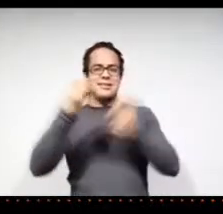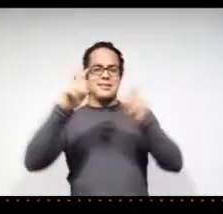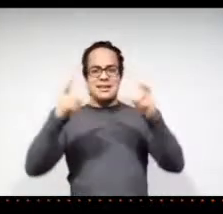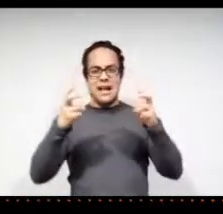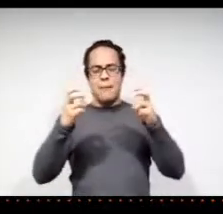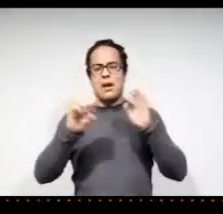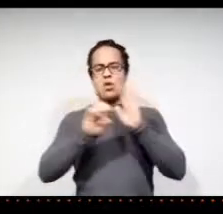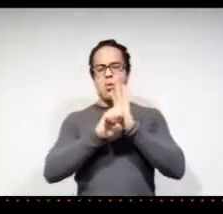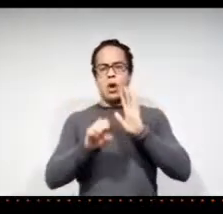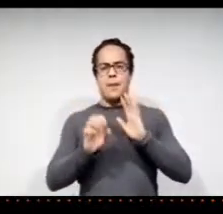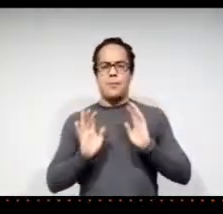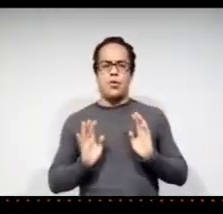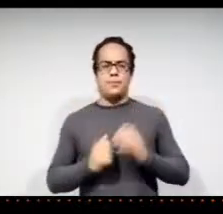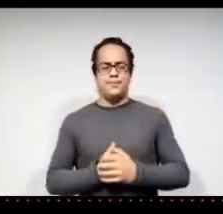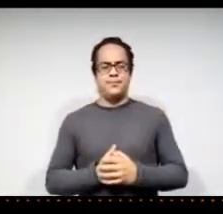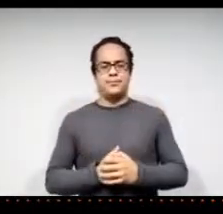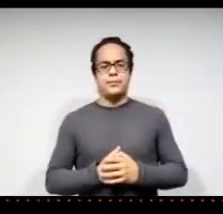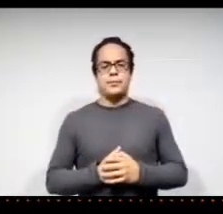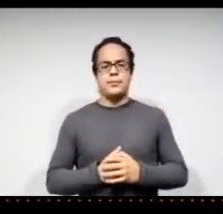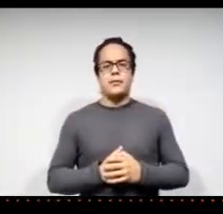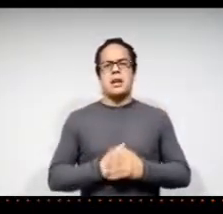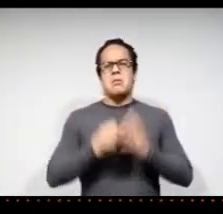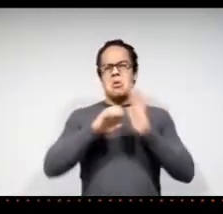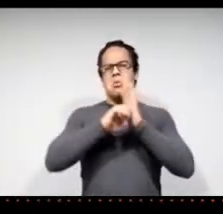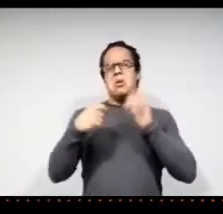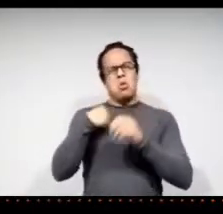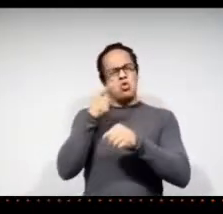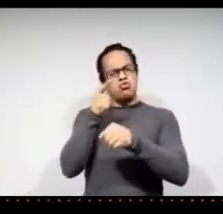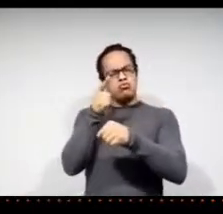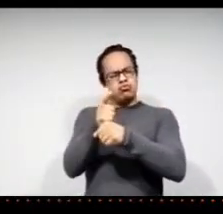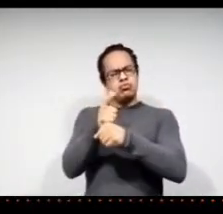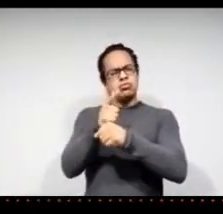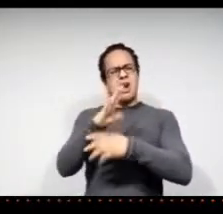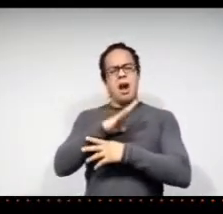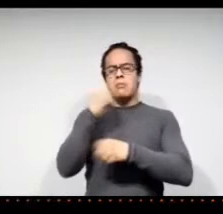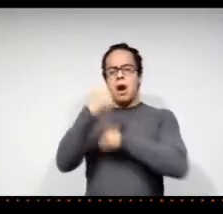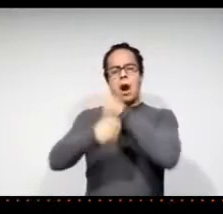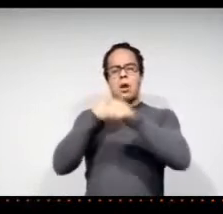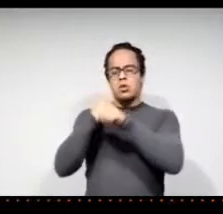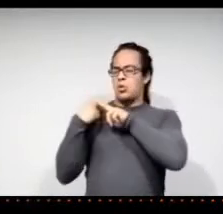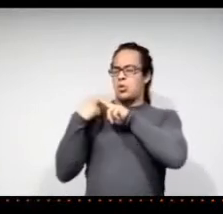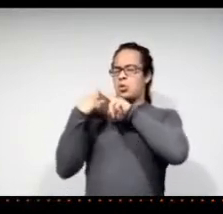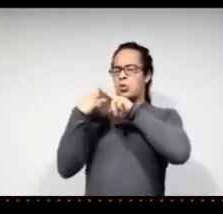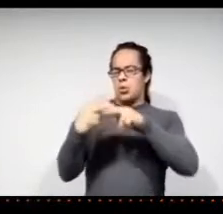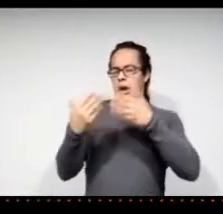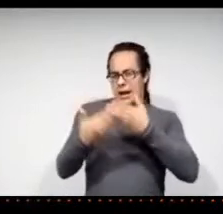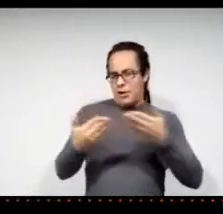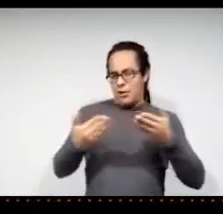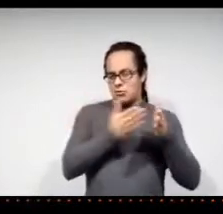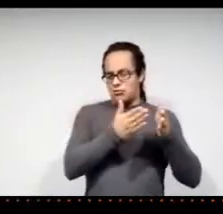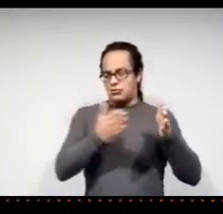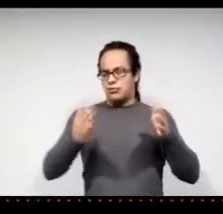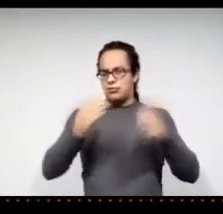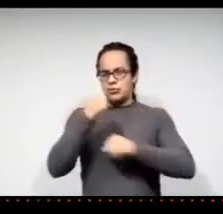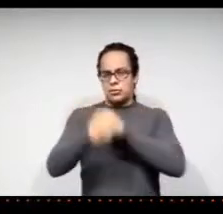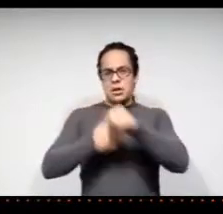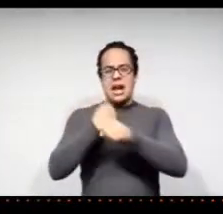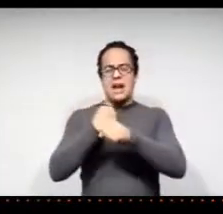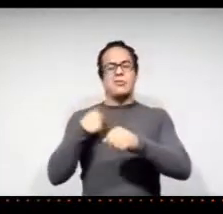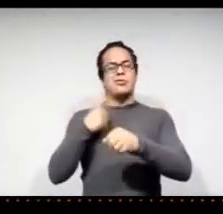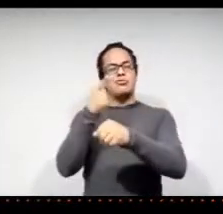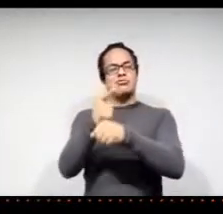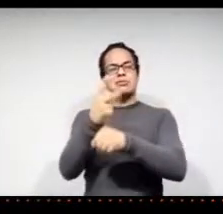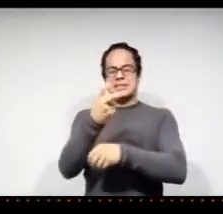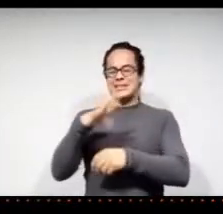parte, ¿no? Pero yo lo que he visto en lo que va de este año es que el reto que